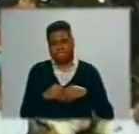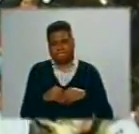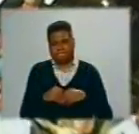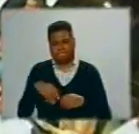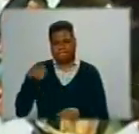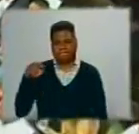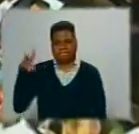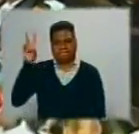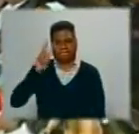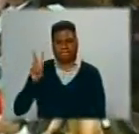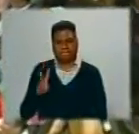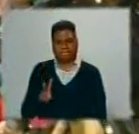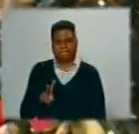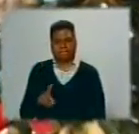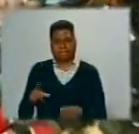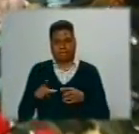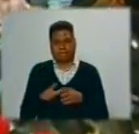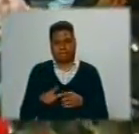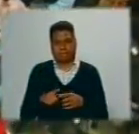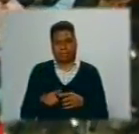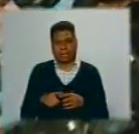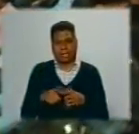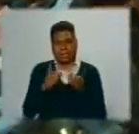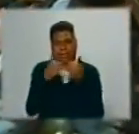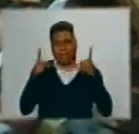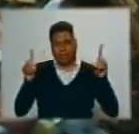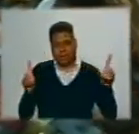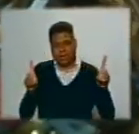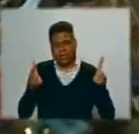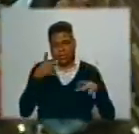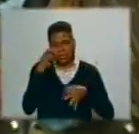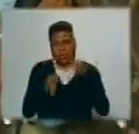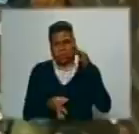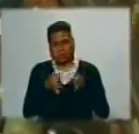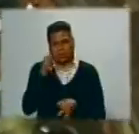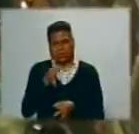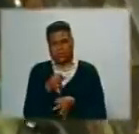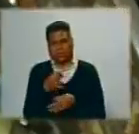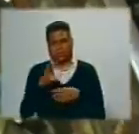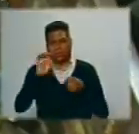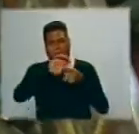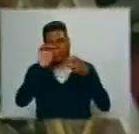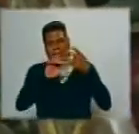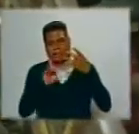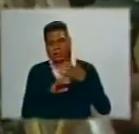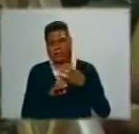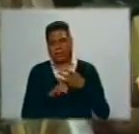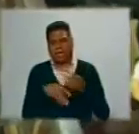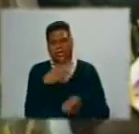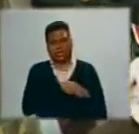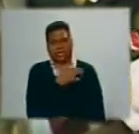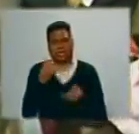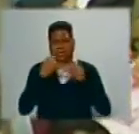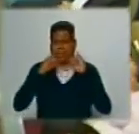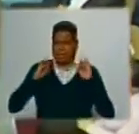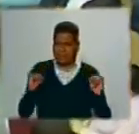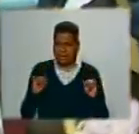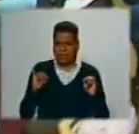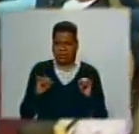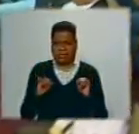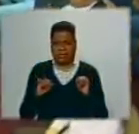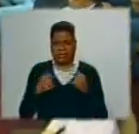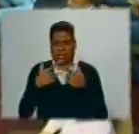un Estado democrático y social de derecho y de justicia, caracterizado por una sociedad independiente, soberana y